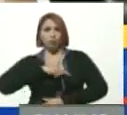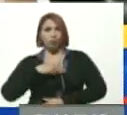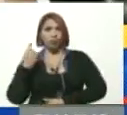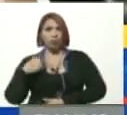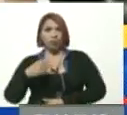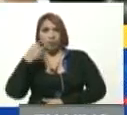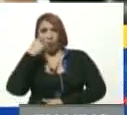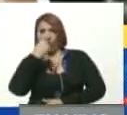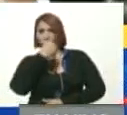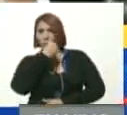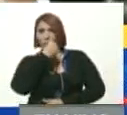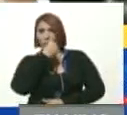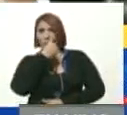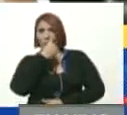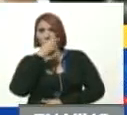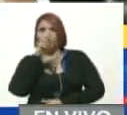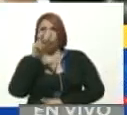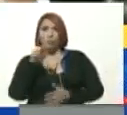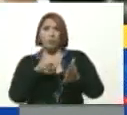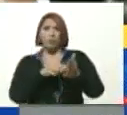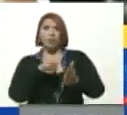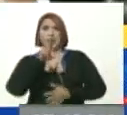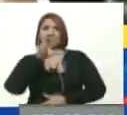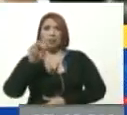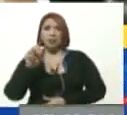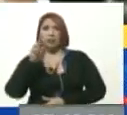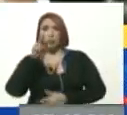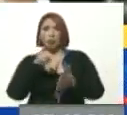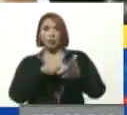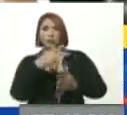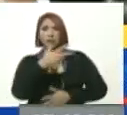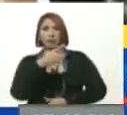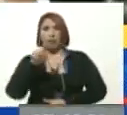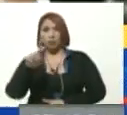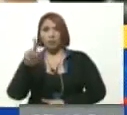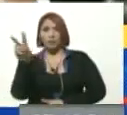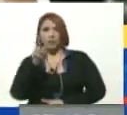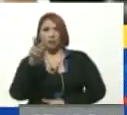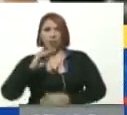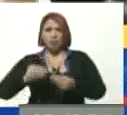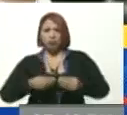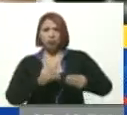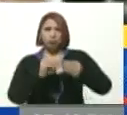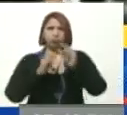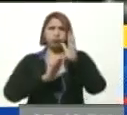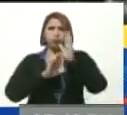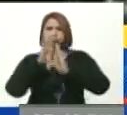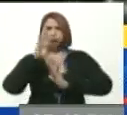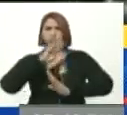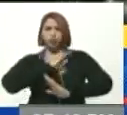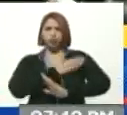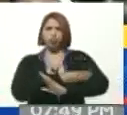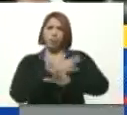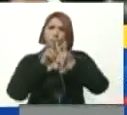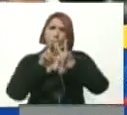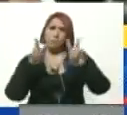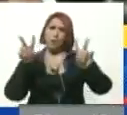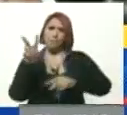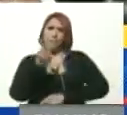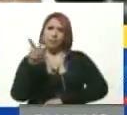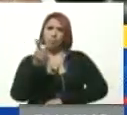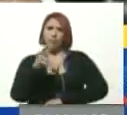en el 2030, 2031. La Venezuela recuperada, la Venezuela potencia, la Venezuela en paz, la